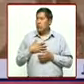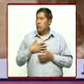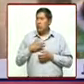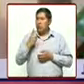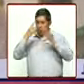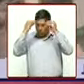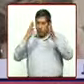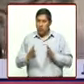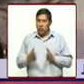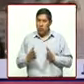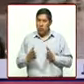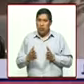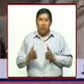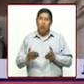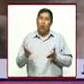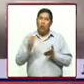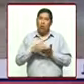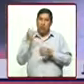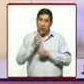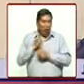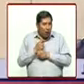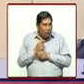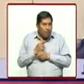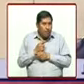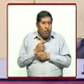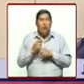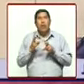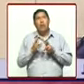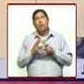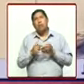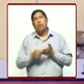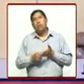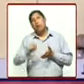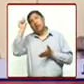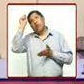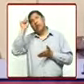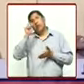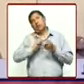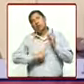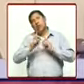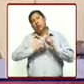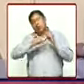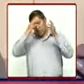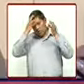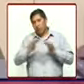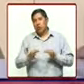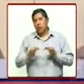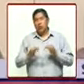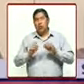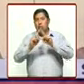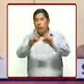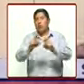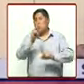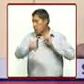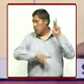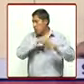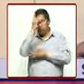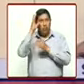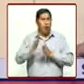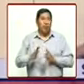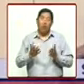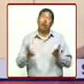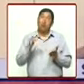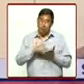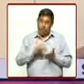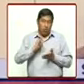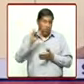un profesor de que les deje volver a hacer la tarea. Es válido, digamos, que cualquier tipo de toma de decisiones sea consultado al pueblo boliviano, pero como vuelvo